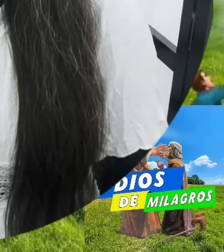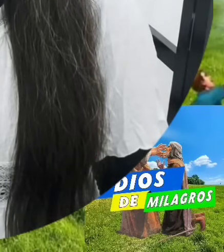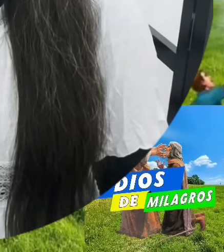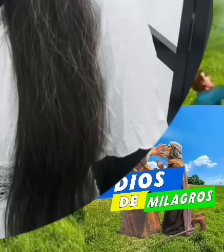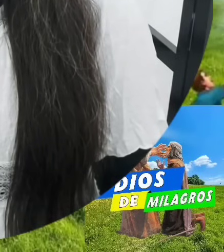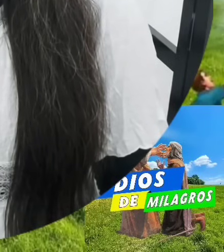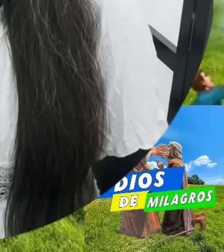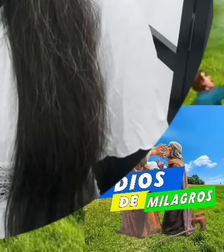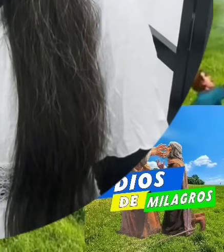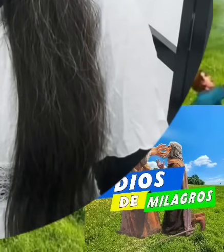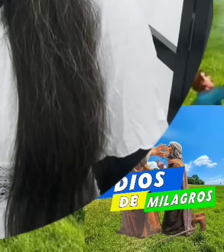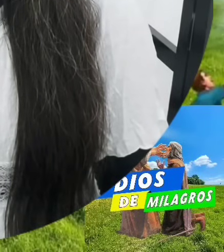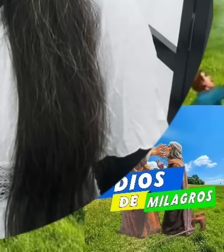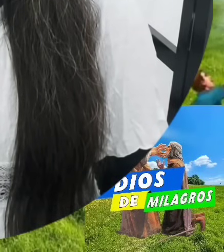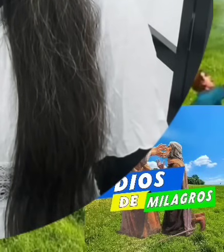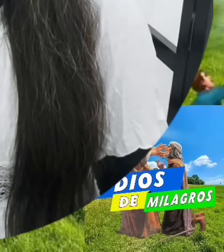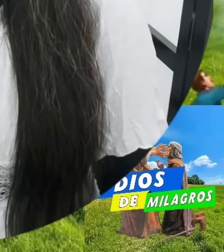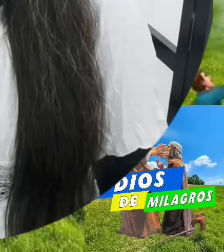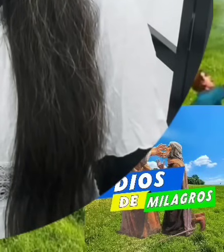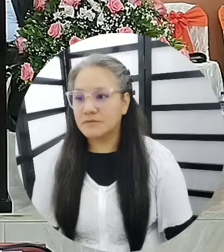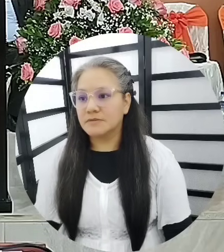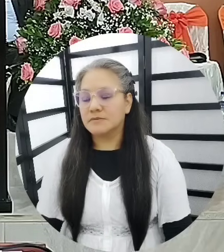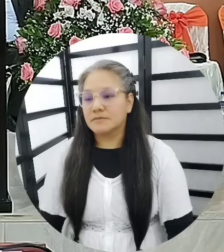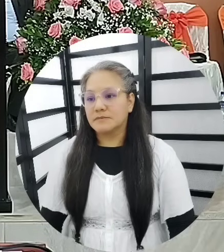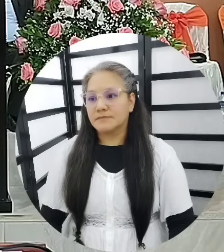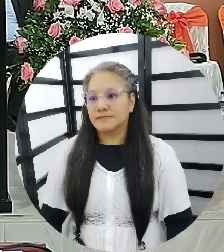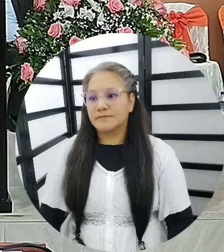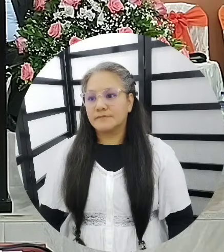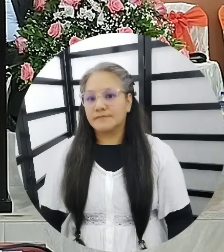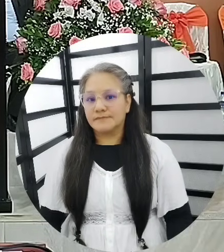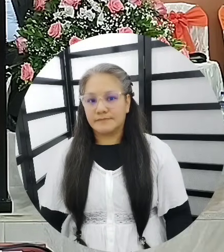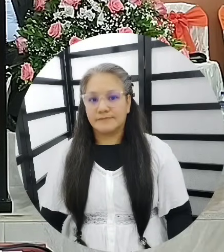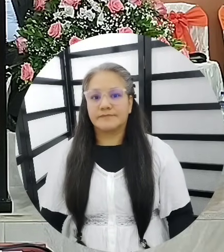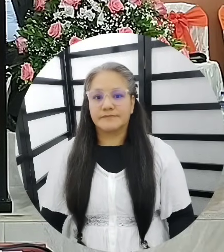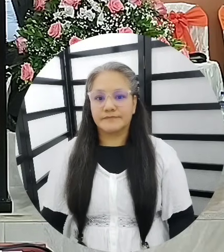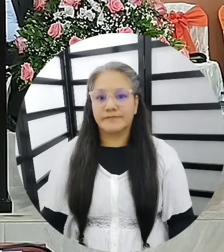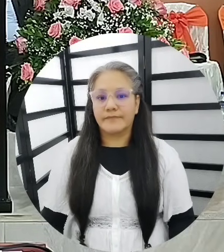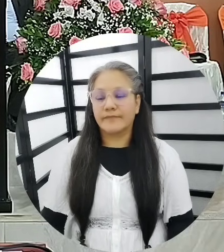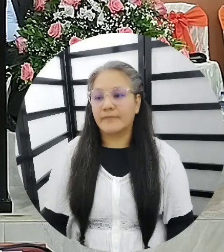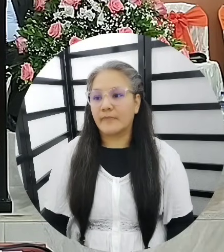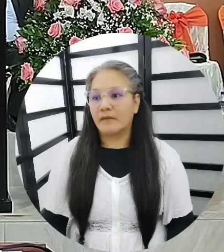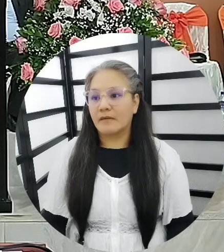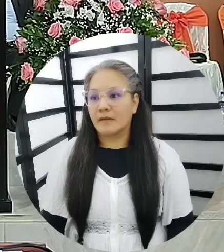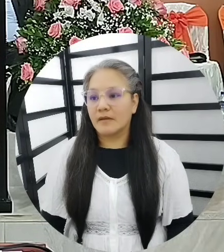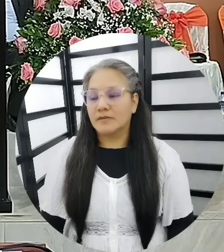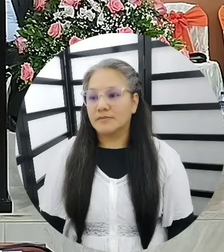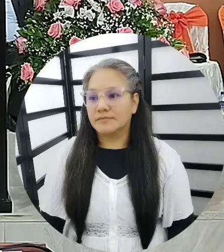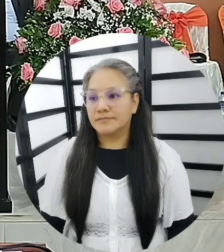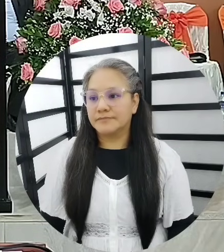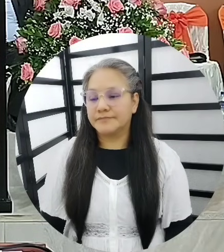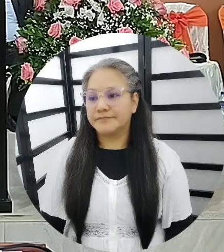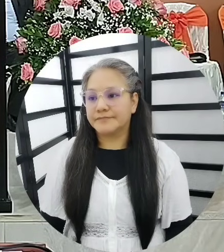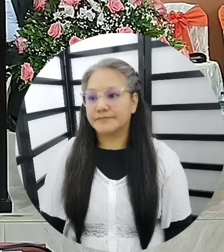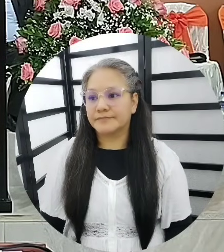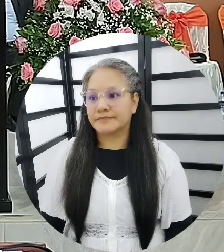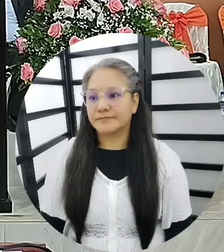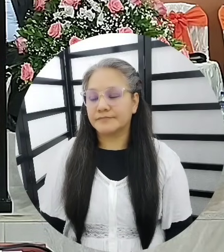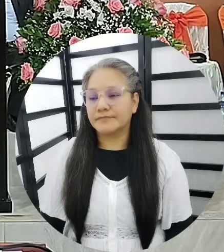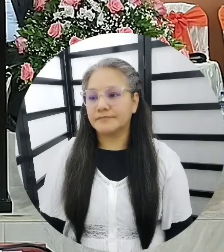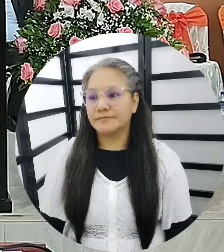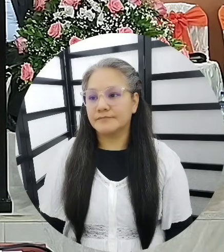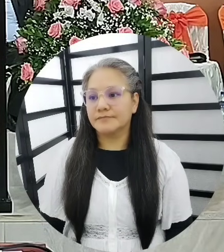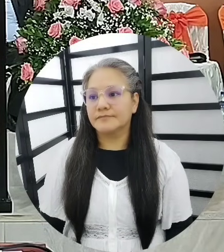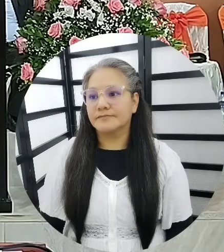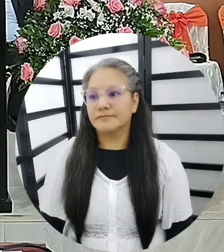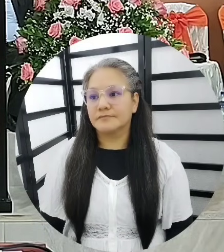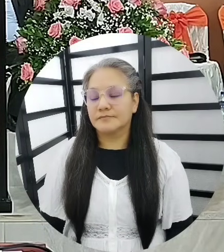que sea intachable por más que pase el tiempo. Una obra que nació en el corazón de Dios y que está en el